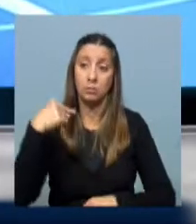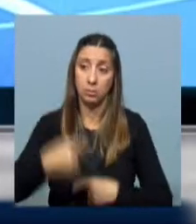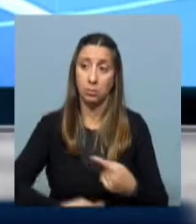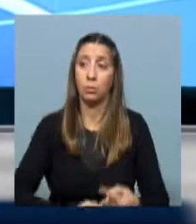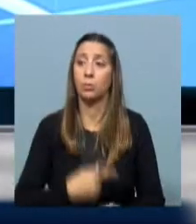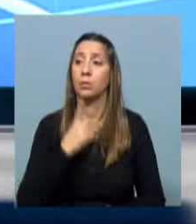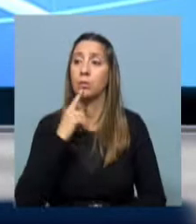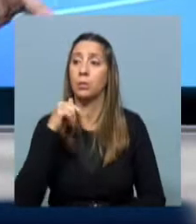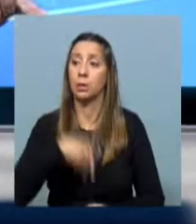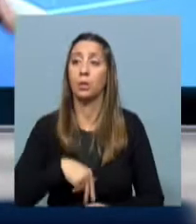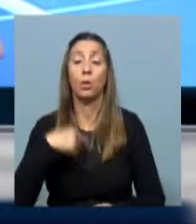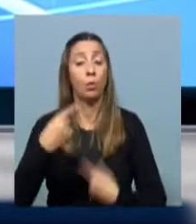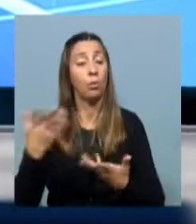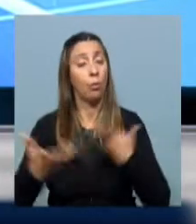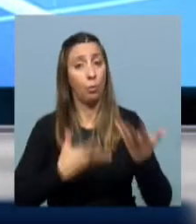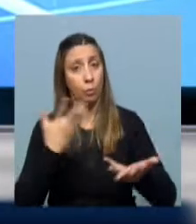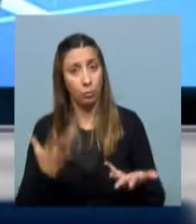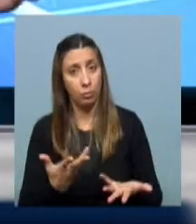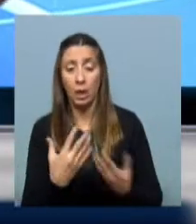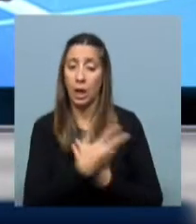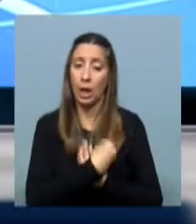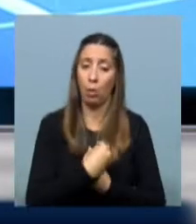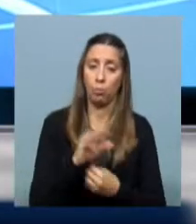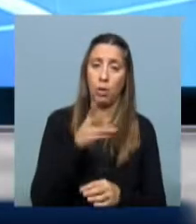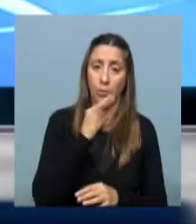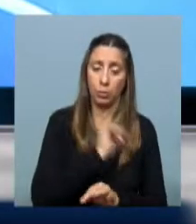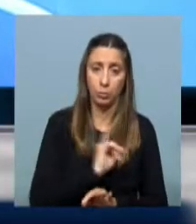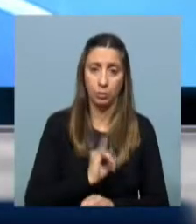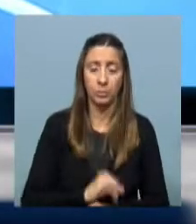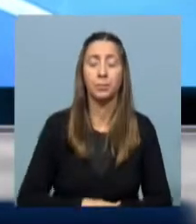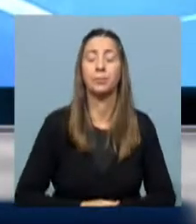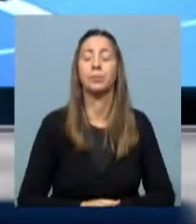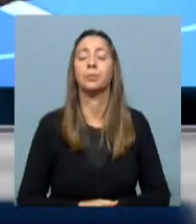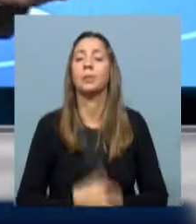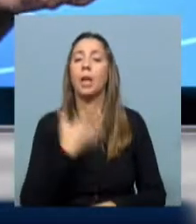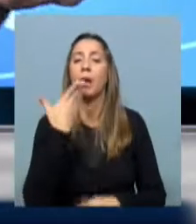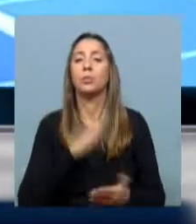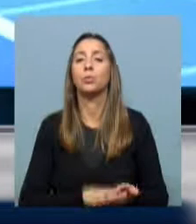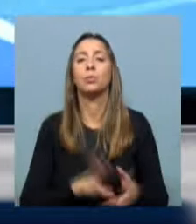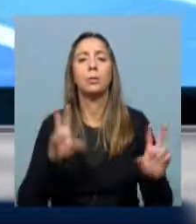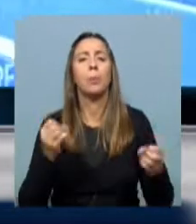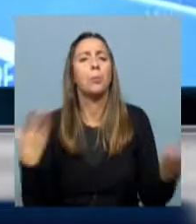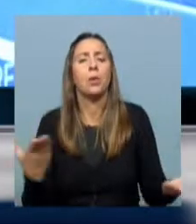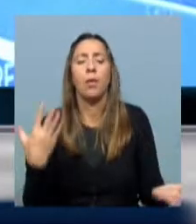diciendo, Godoy, siguen los incendios, no se está ocultando la información. Quiero que profundicemos un poco en este concepto.